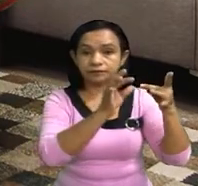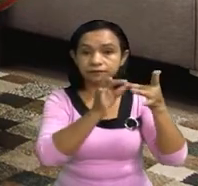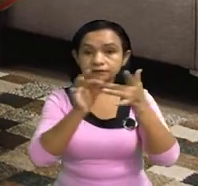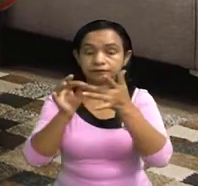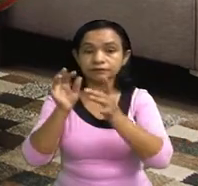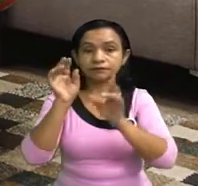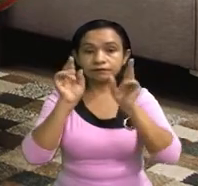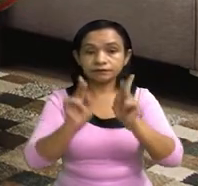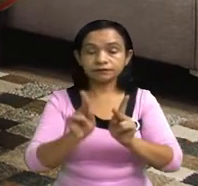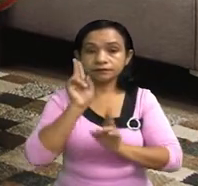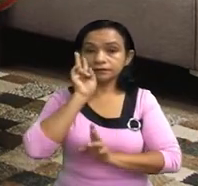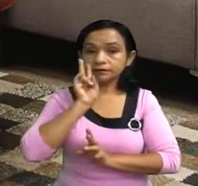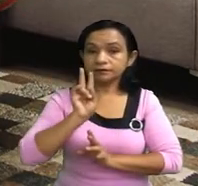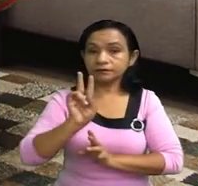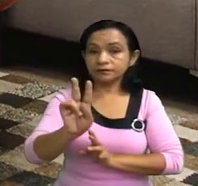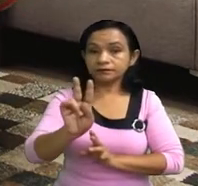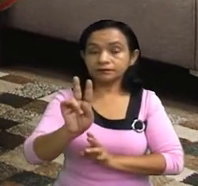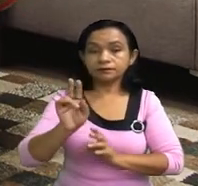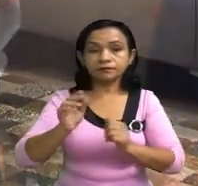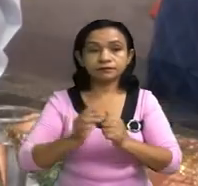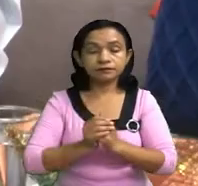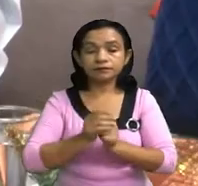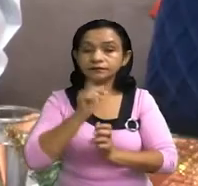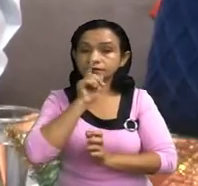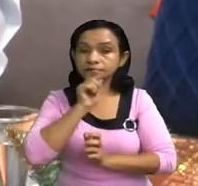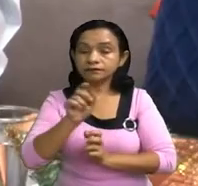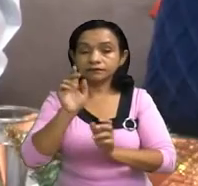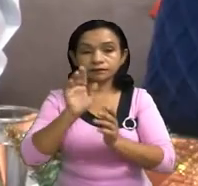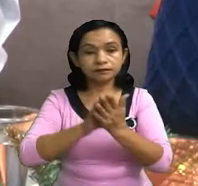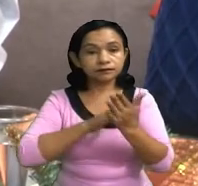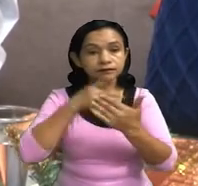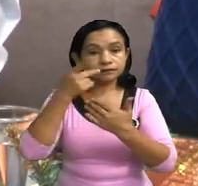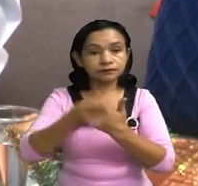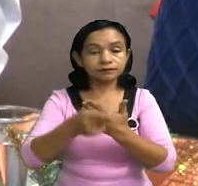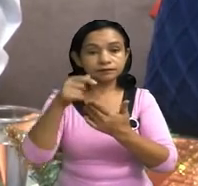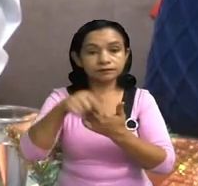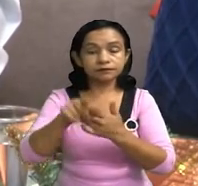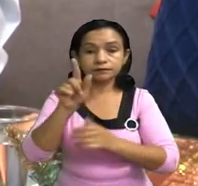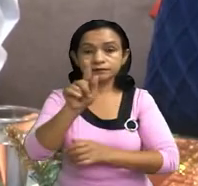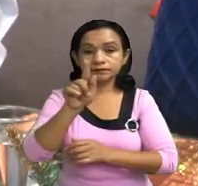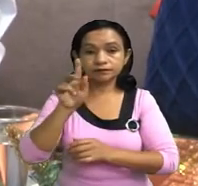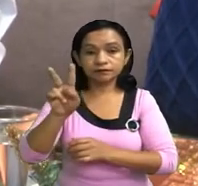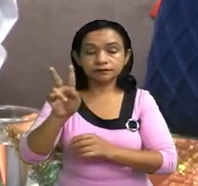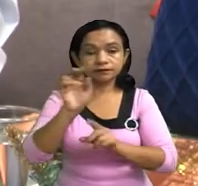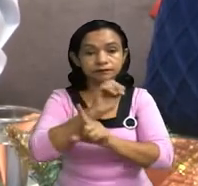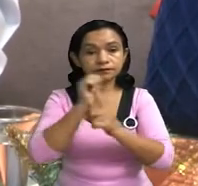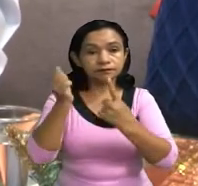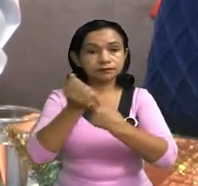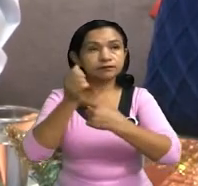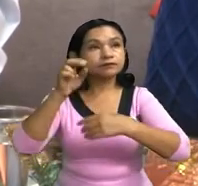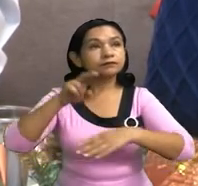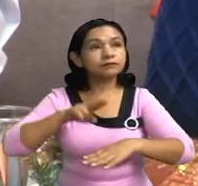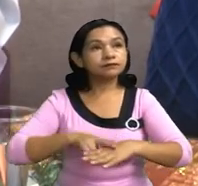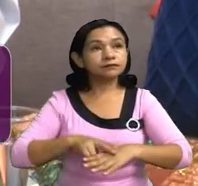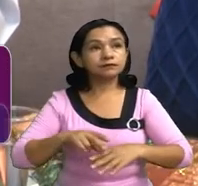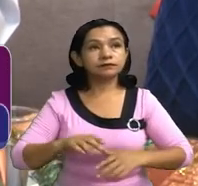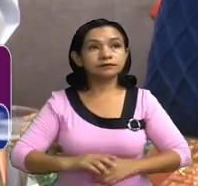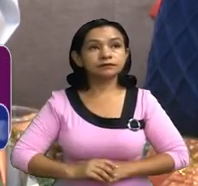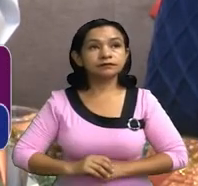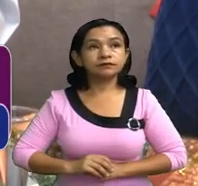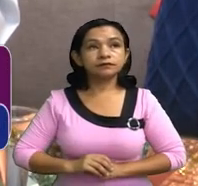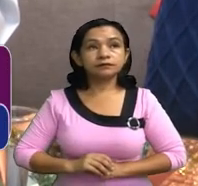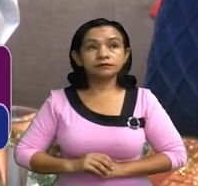ven este gustado programa en nuestro canal parlamentario. Así sobre es.